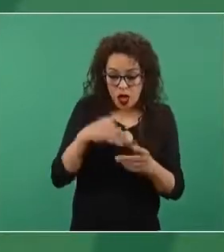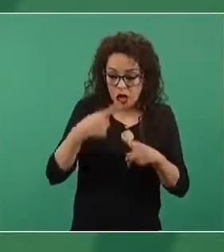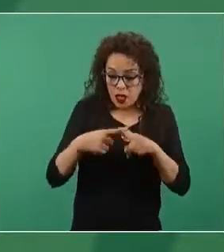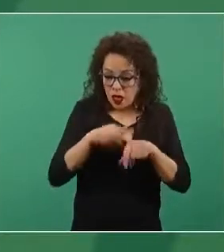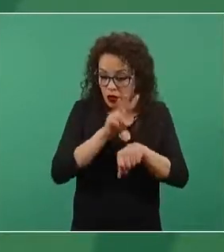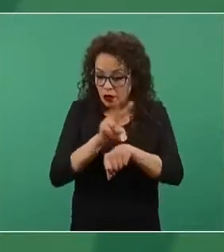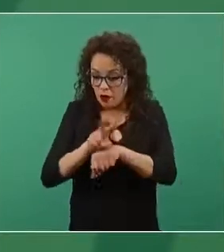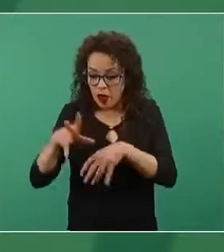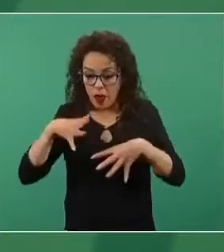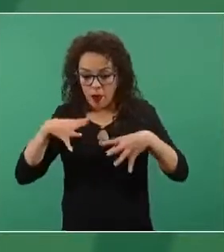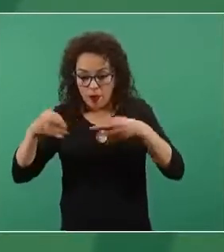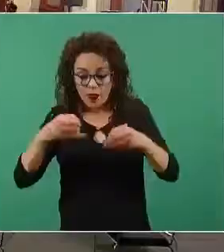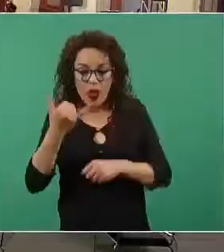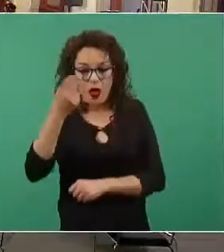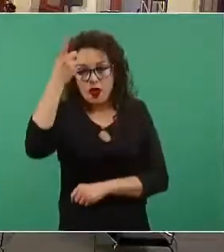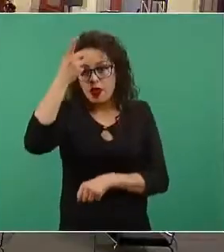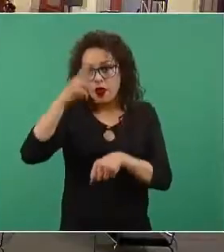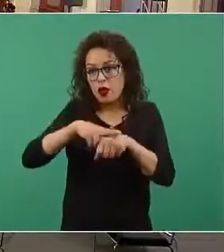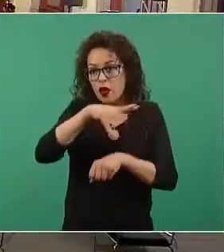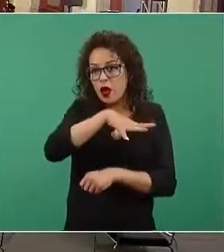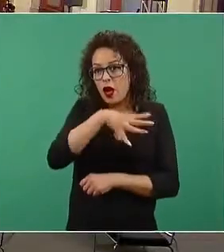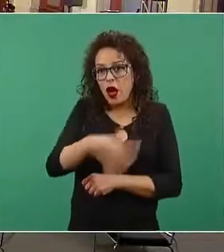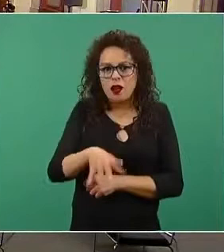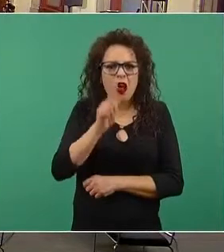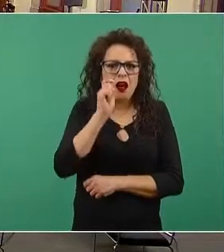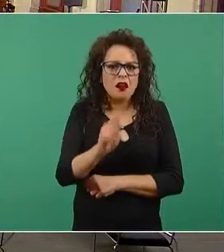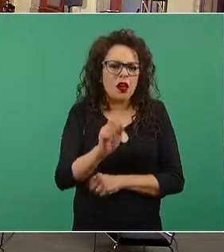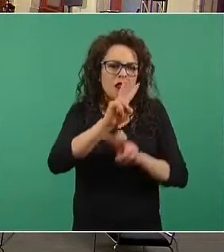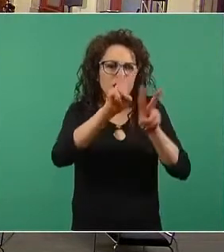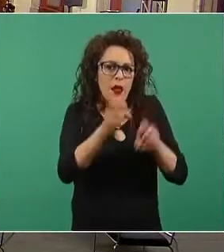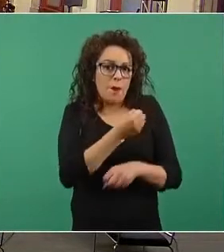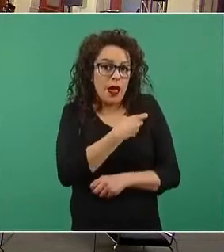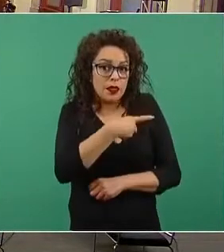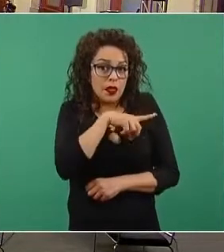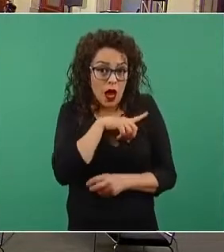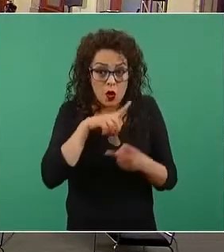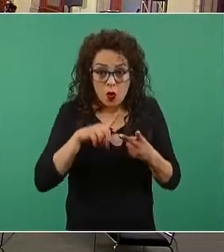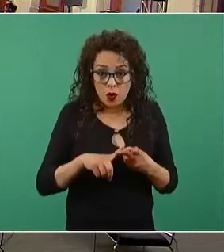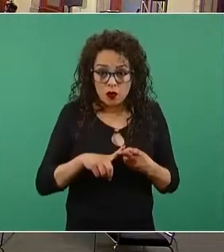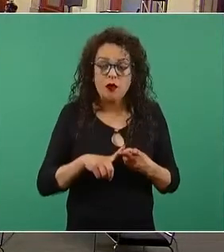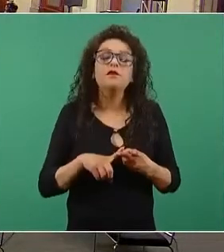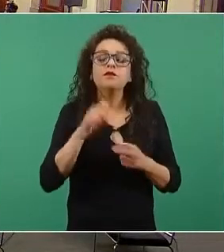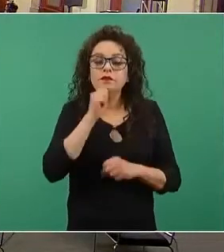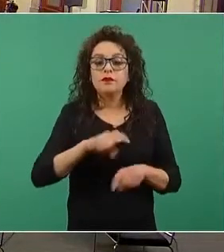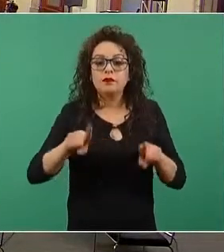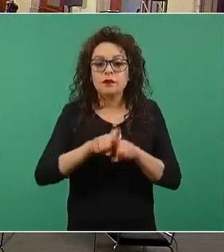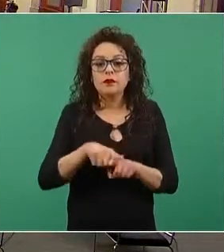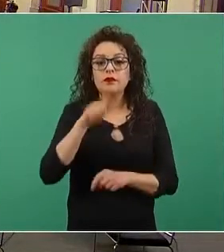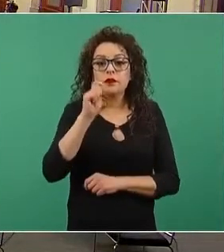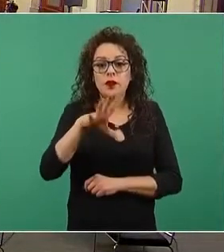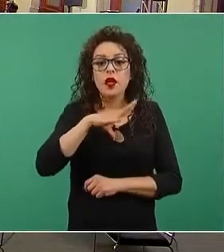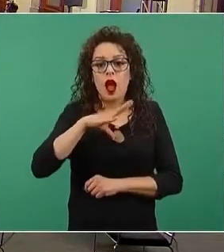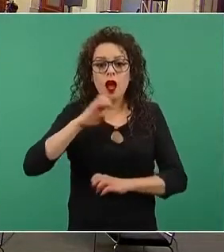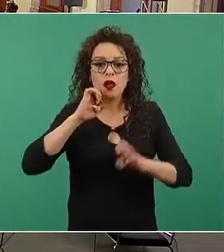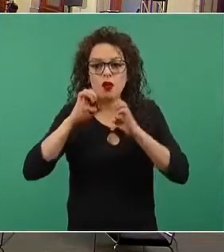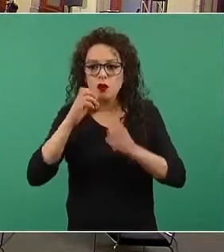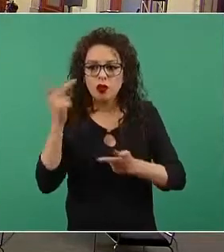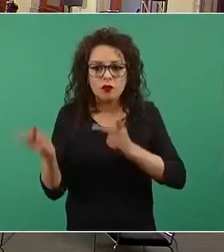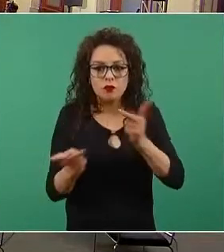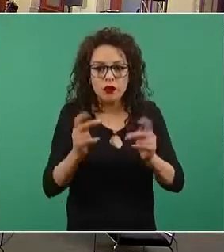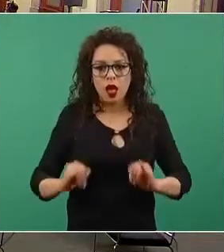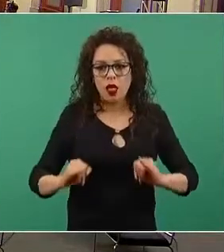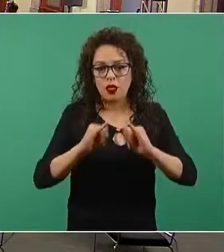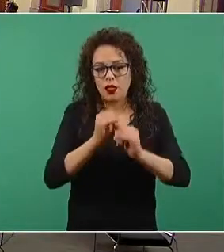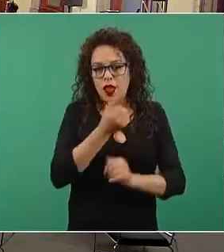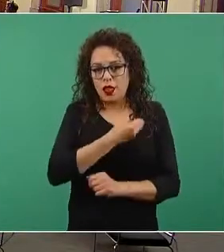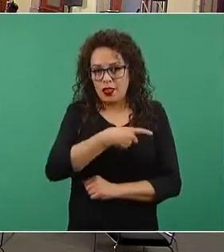por la Dirección General de Información en Salud, también se han hecho encuestas nacionales a través del Instituto Nacional de Salud Pública. Recordemos que